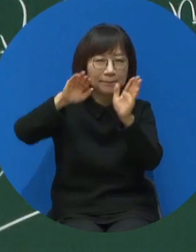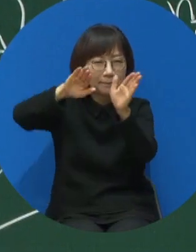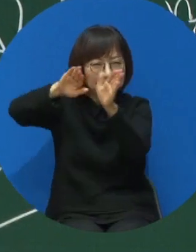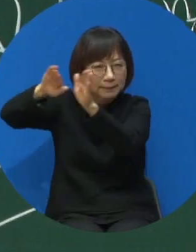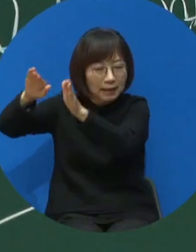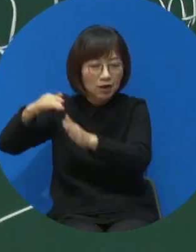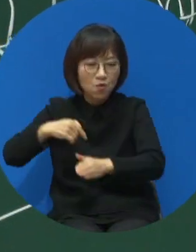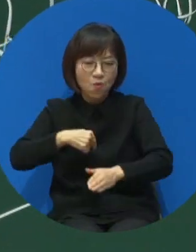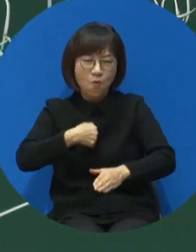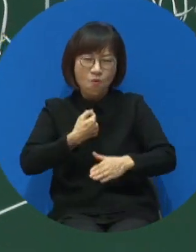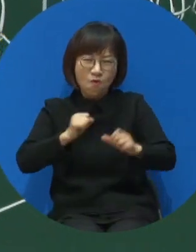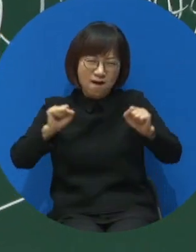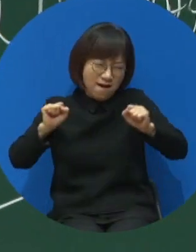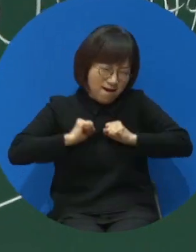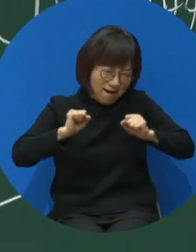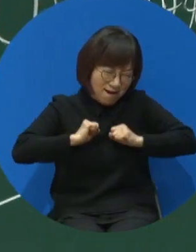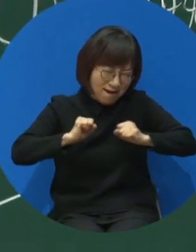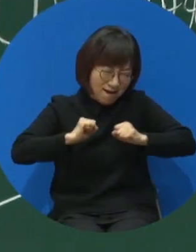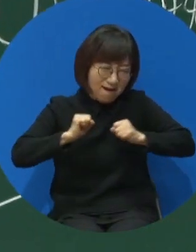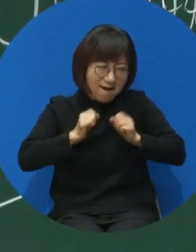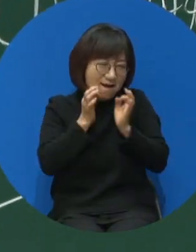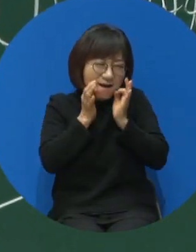mascarita auguró